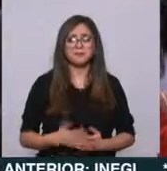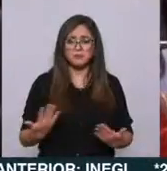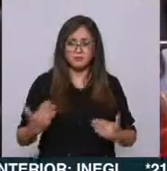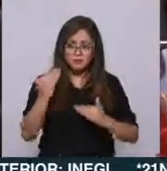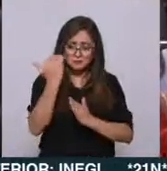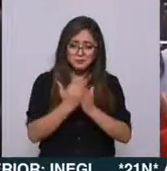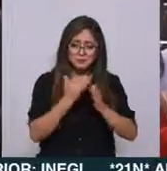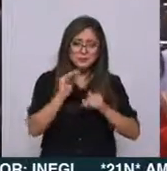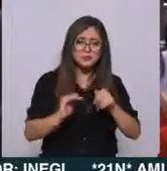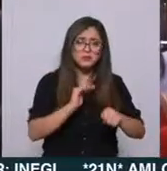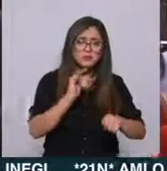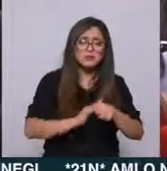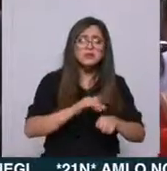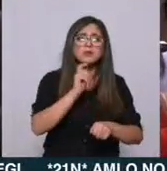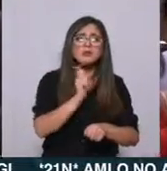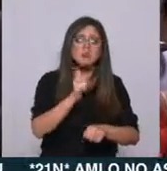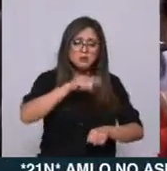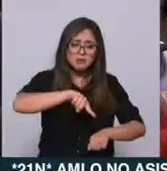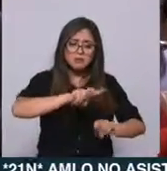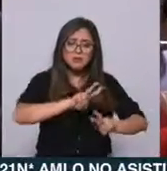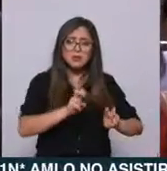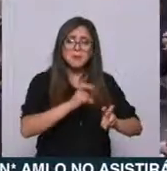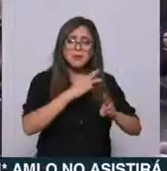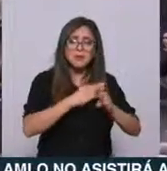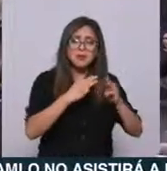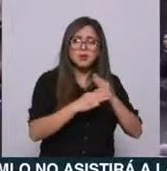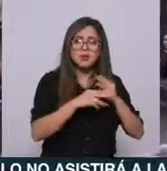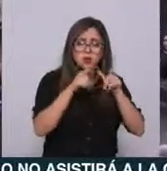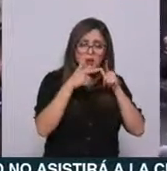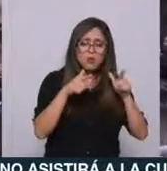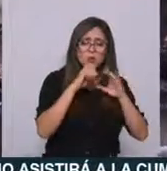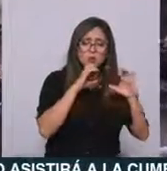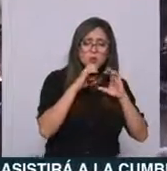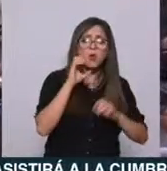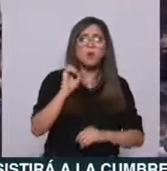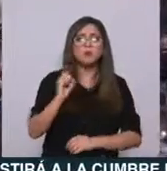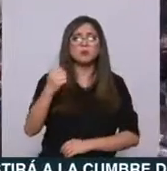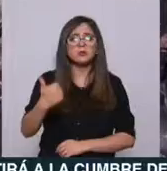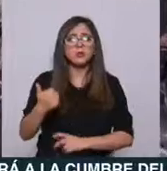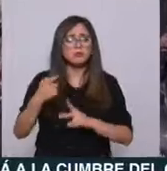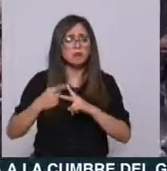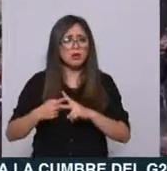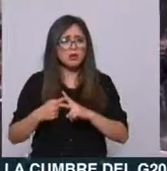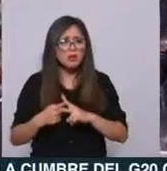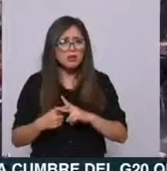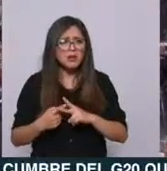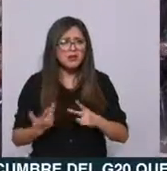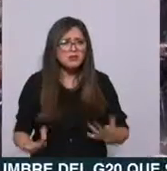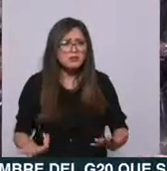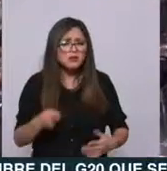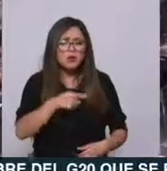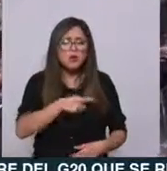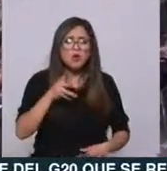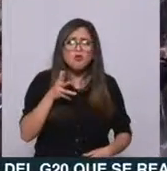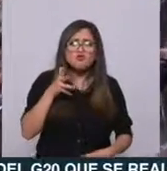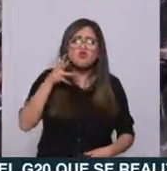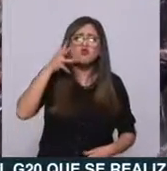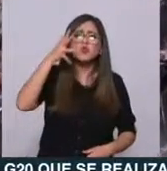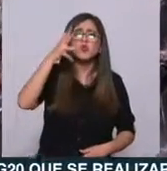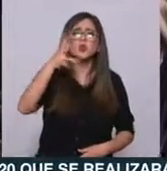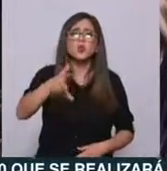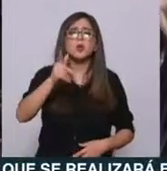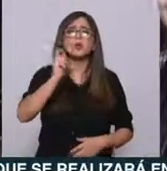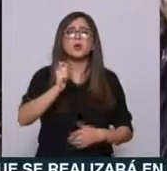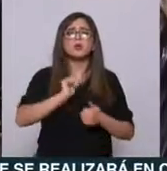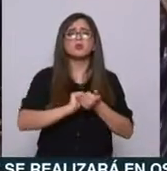calificación en materia de lenguaje y comunicación, o de 6 en materia de matemáticas, y esto nos va a meter en un problema muy muy